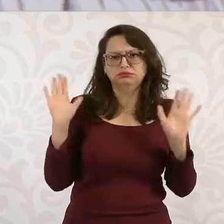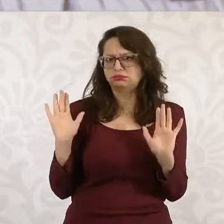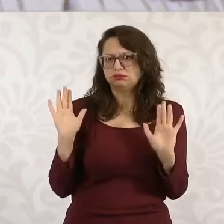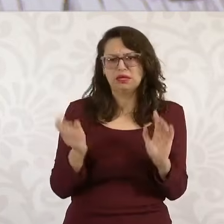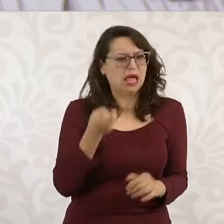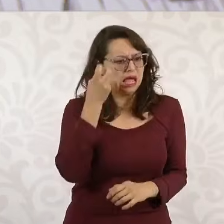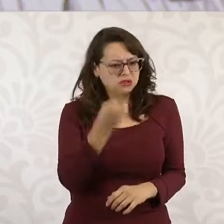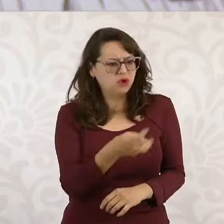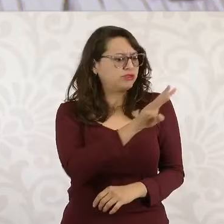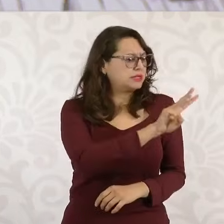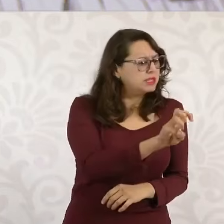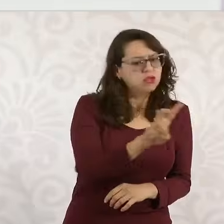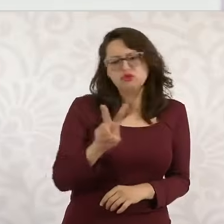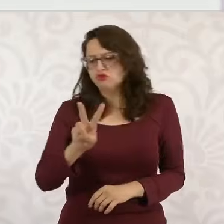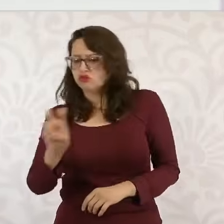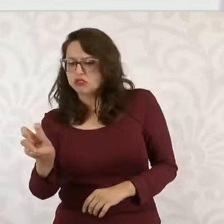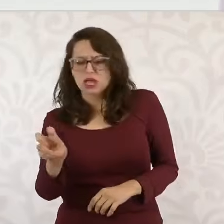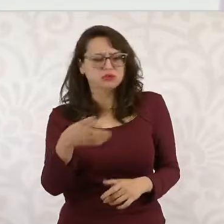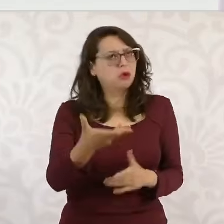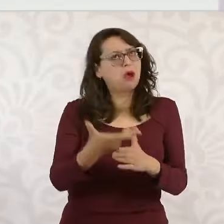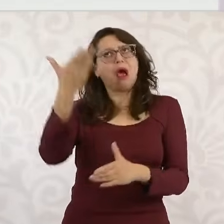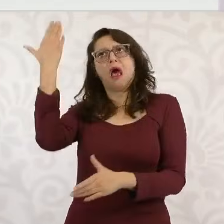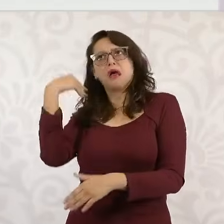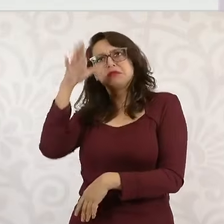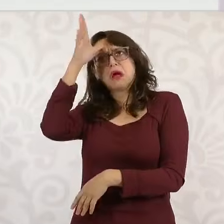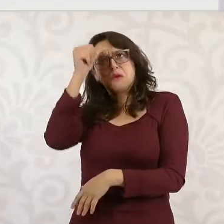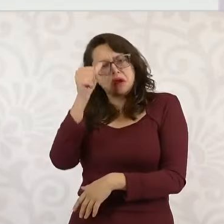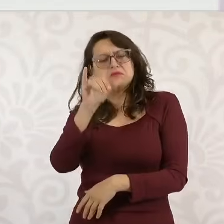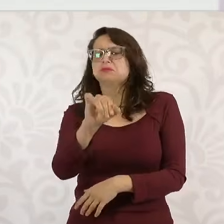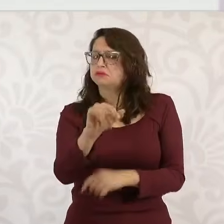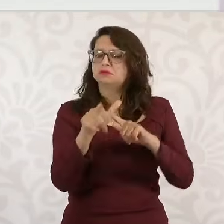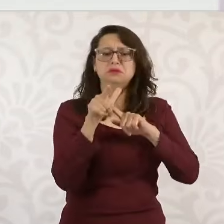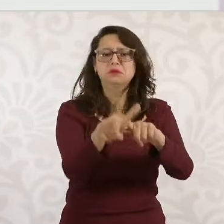fue decidida por consenso hace tiempo